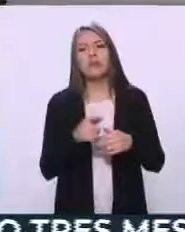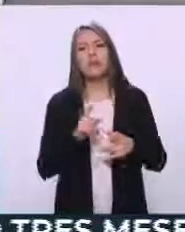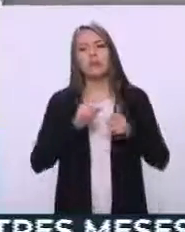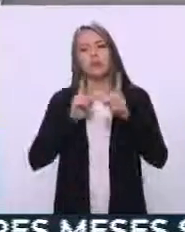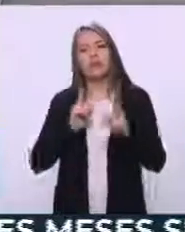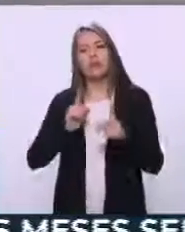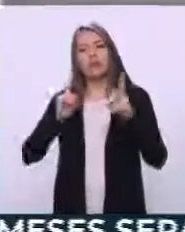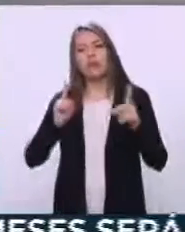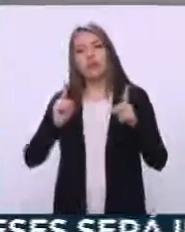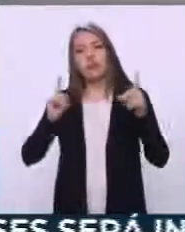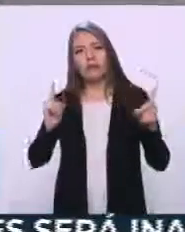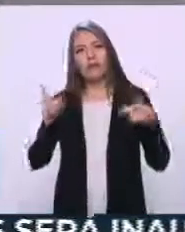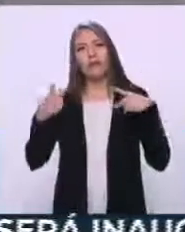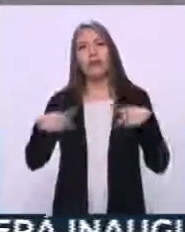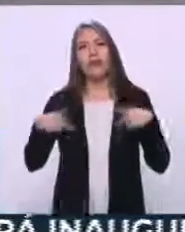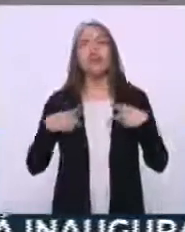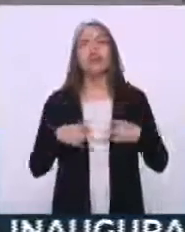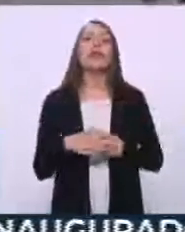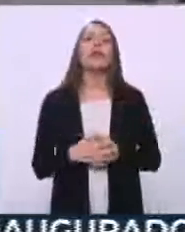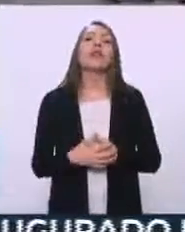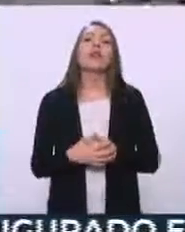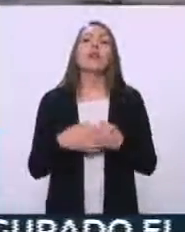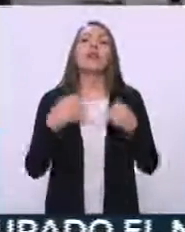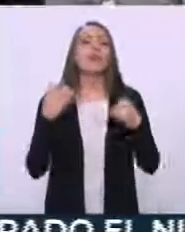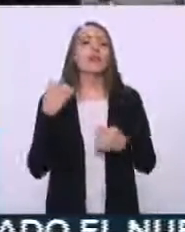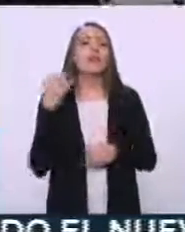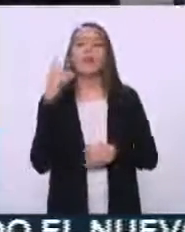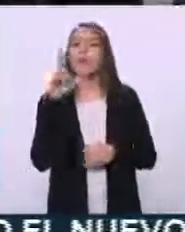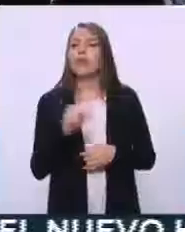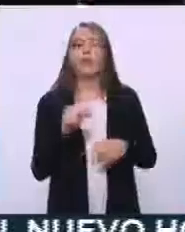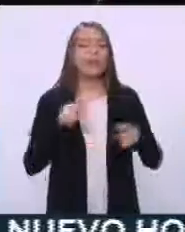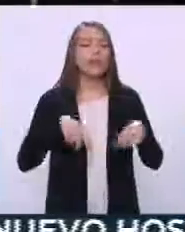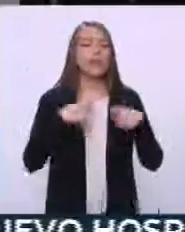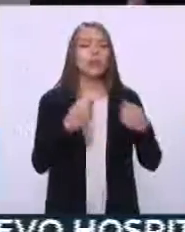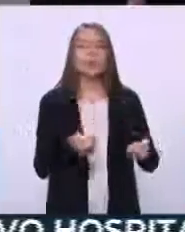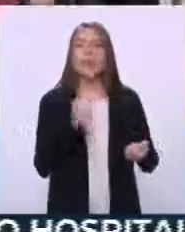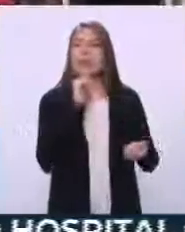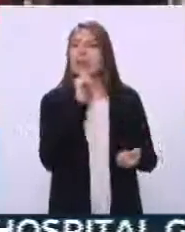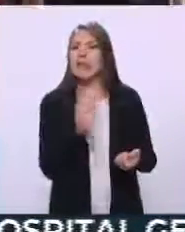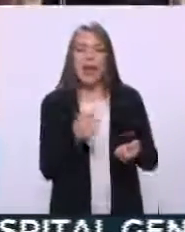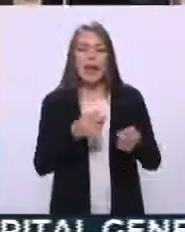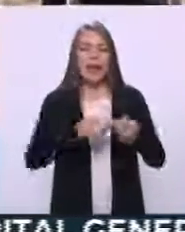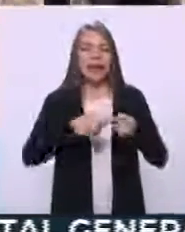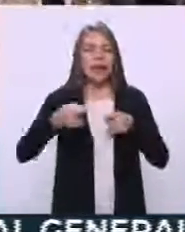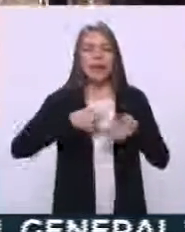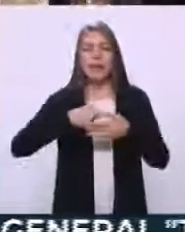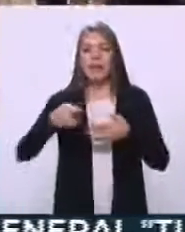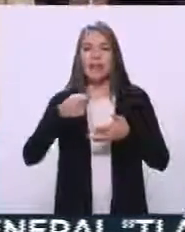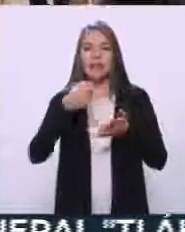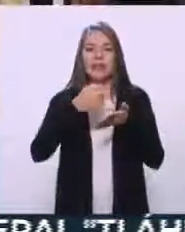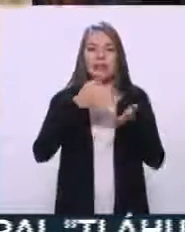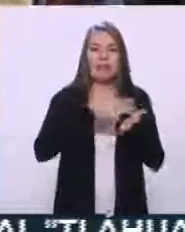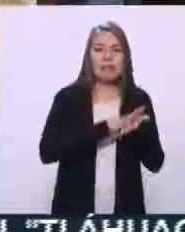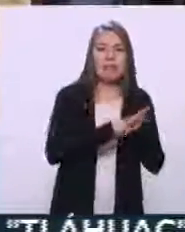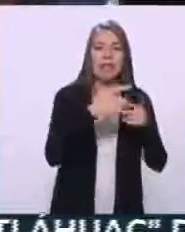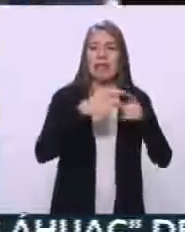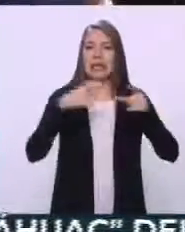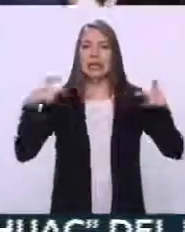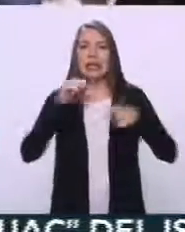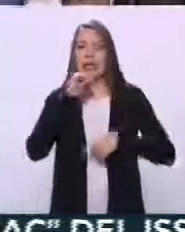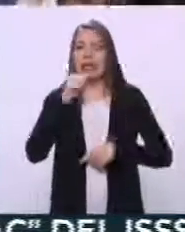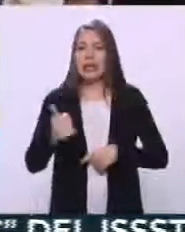al interior del museo, y pues no entregar ningún material impreso ni volantes. Y pues flujos muy específicos